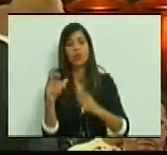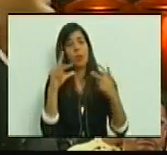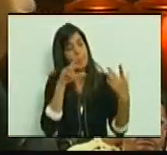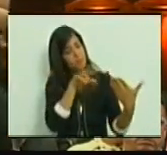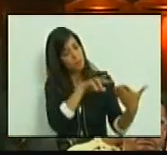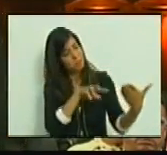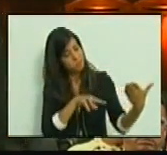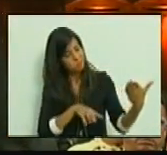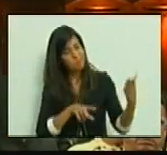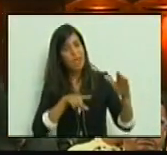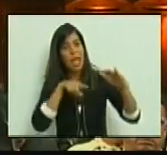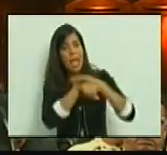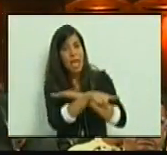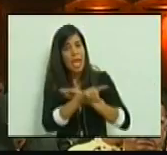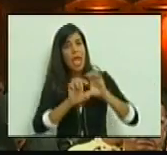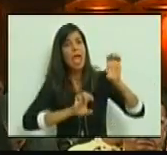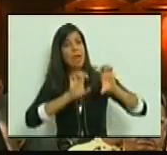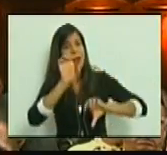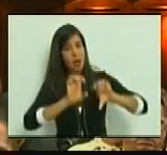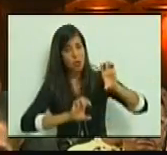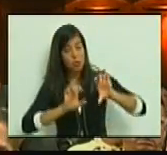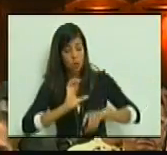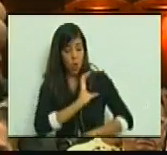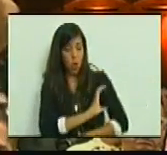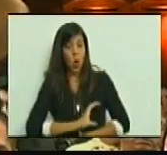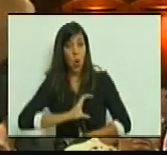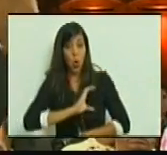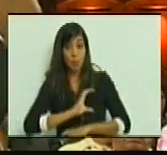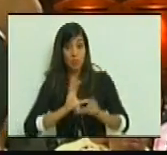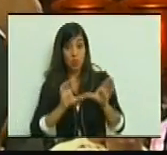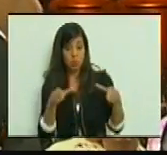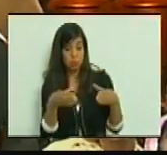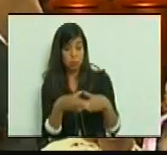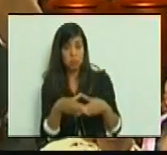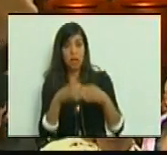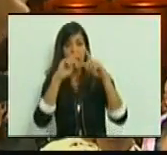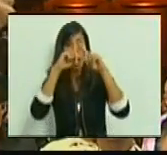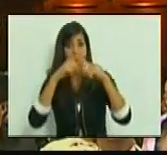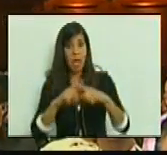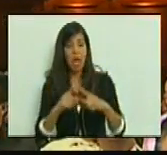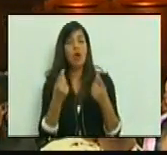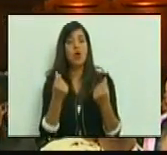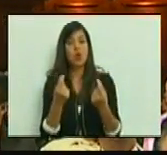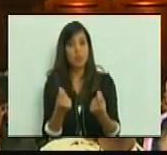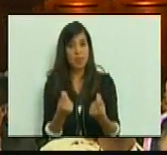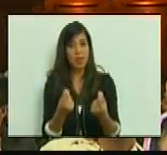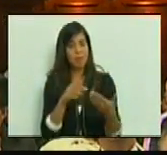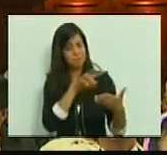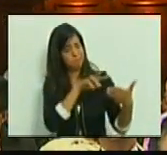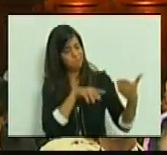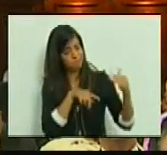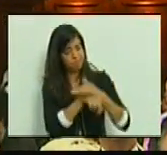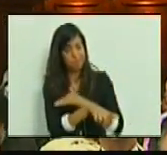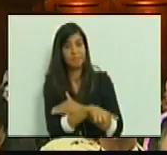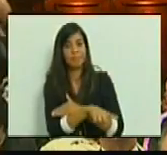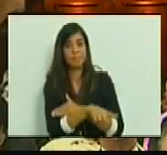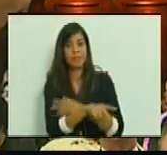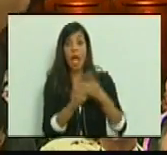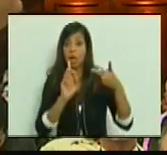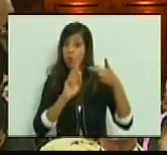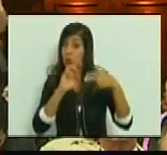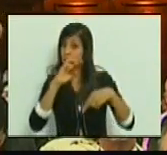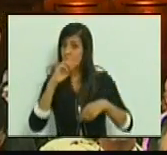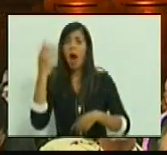debatiendo en la Comisión de Economía de esta Asamblea Nacional Constituyente. Las dos